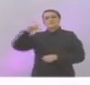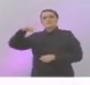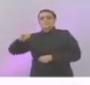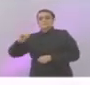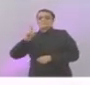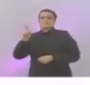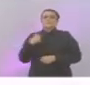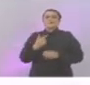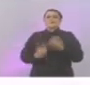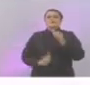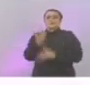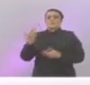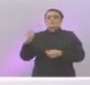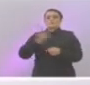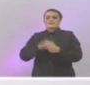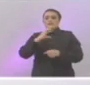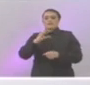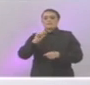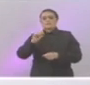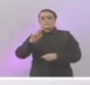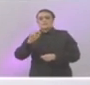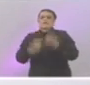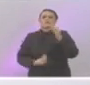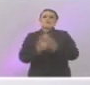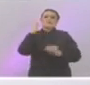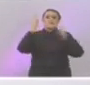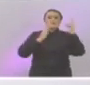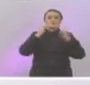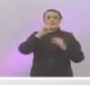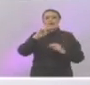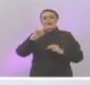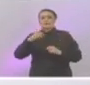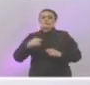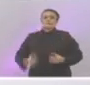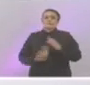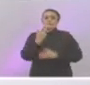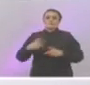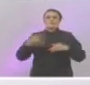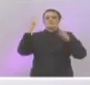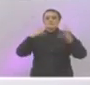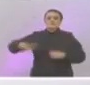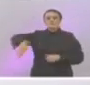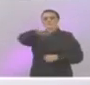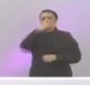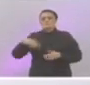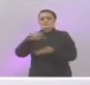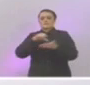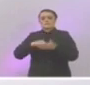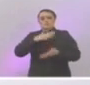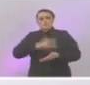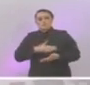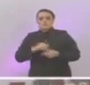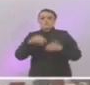Metropolitana, el nuevo Hospital Central, los nuevos Museos Carrington y del Rebozo, los nuevos Centros Integrales de Justicia, el